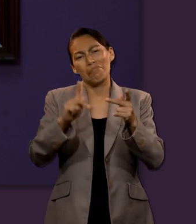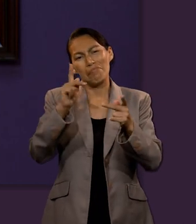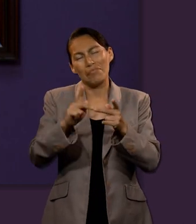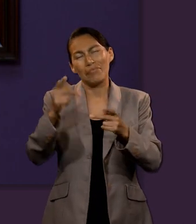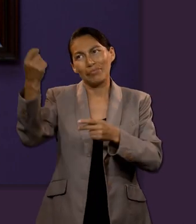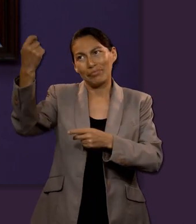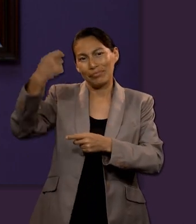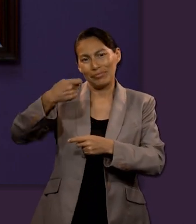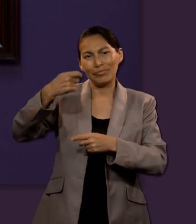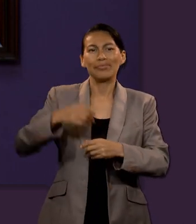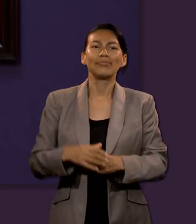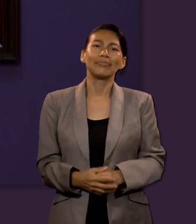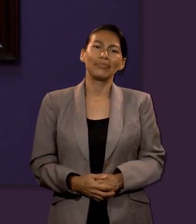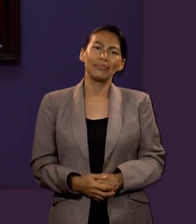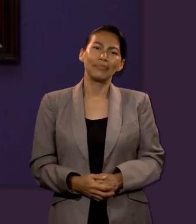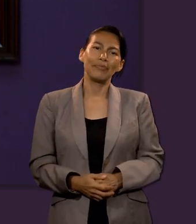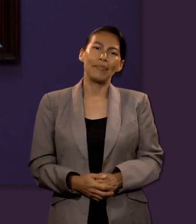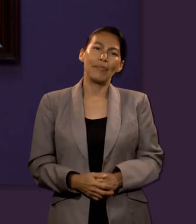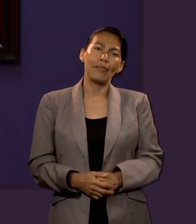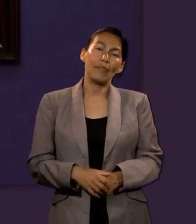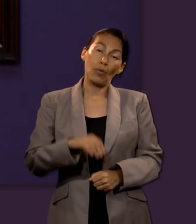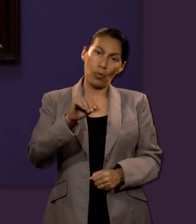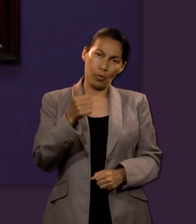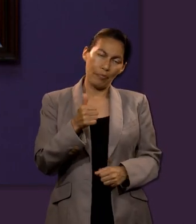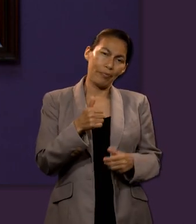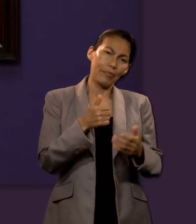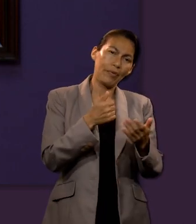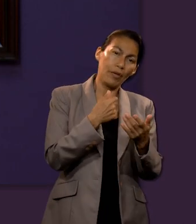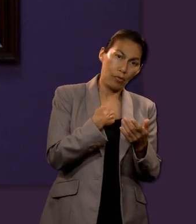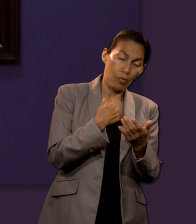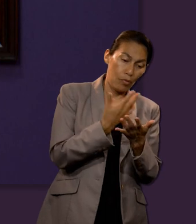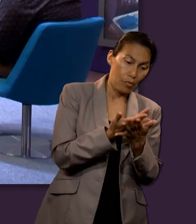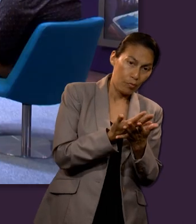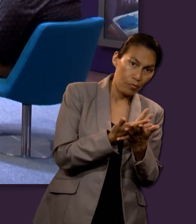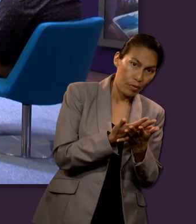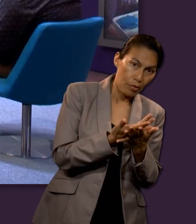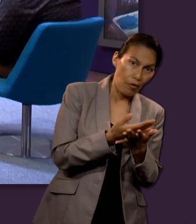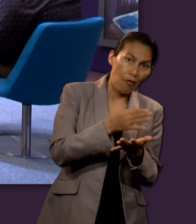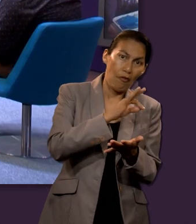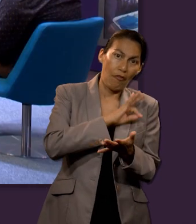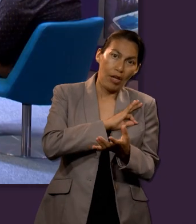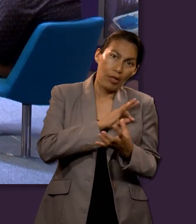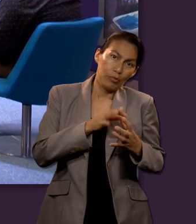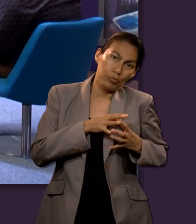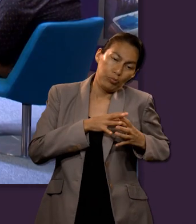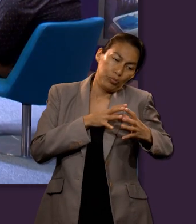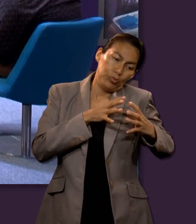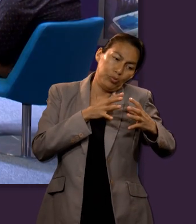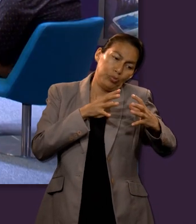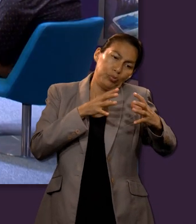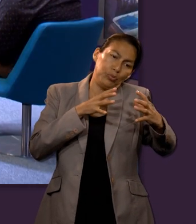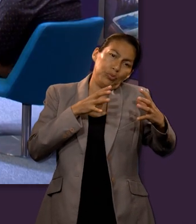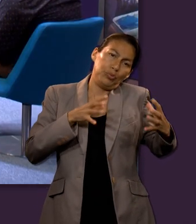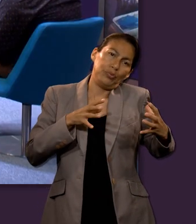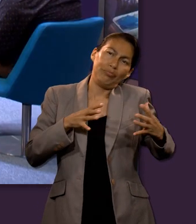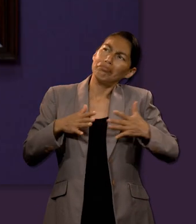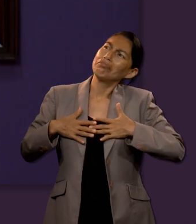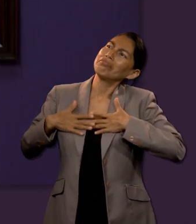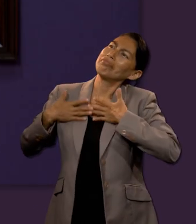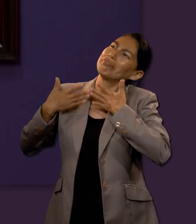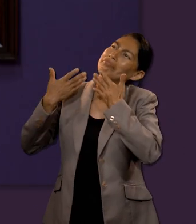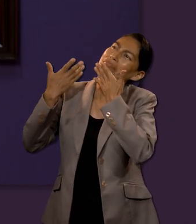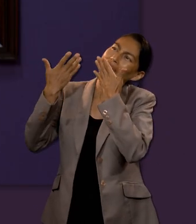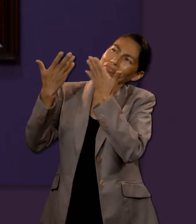saber qué es lo que queremos para nosotros y también saber pues cuáles son las decisiones que debemos de tomar y otra también es que cuando nosotros